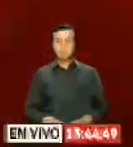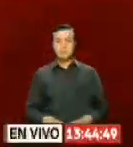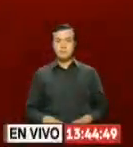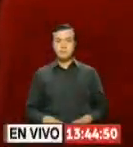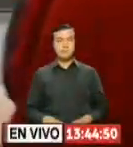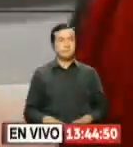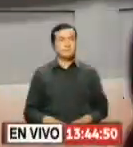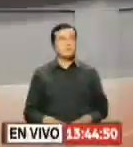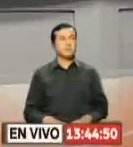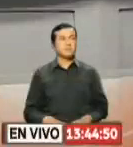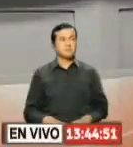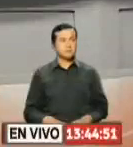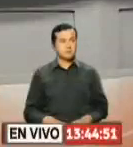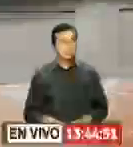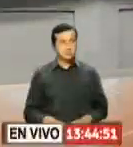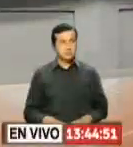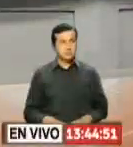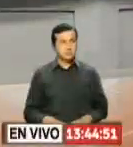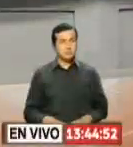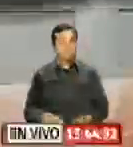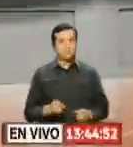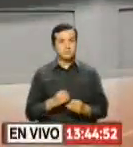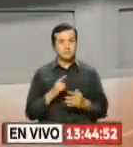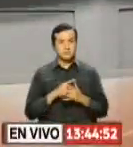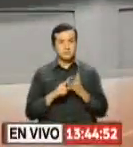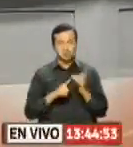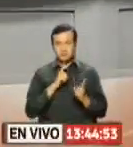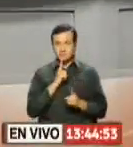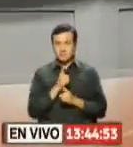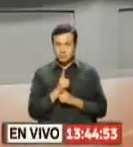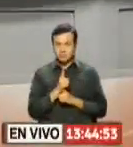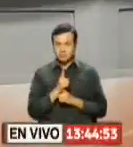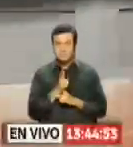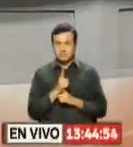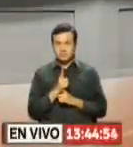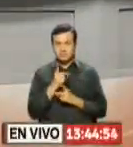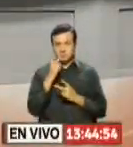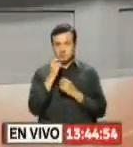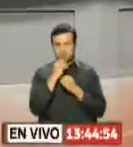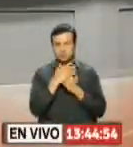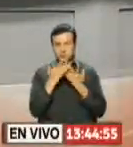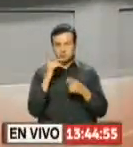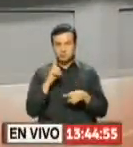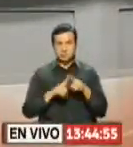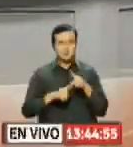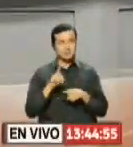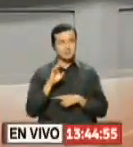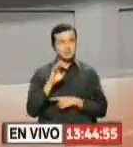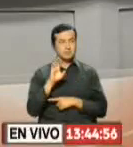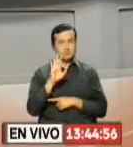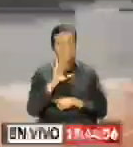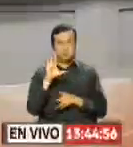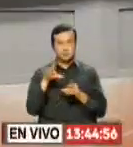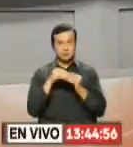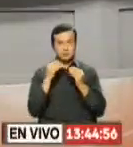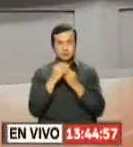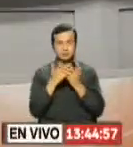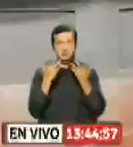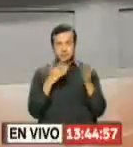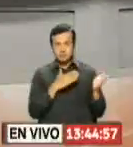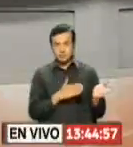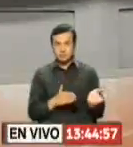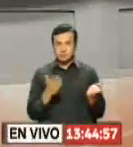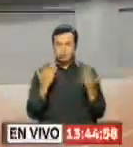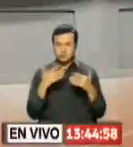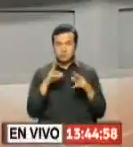Y bueno, ahí estamos en 13 horas 44 minutos, estamos en vivo. Nuestro ¿no? querido compañero, en fin, momento ya de